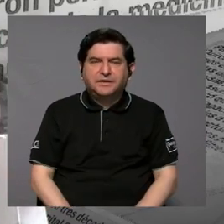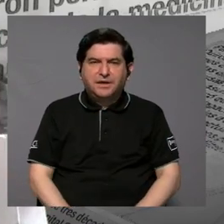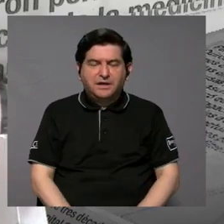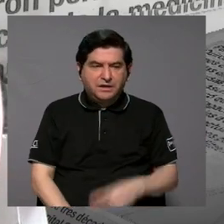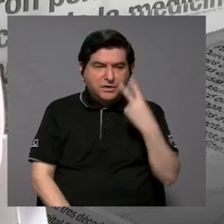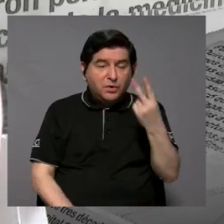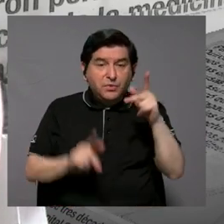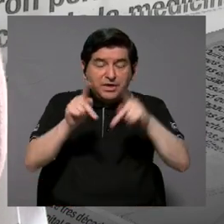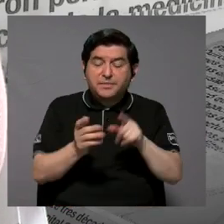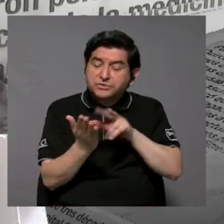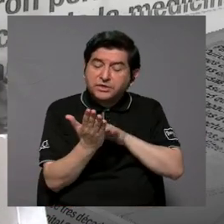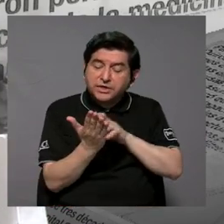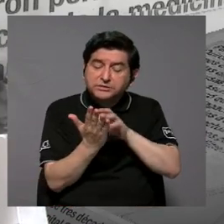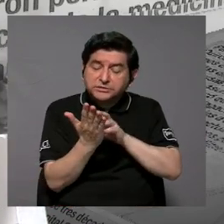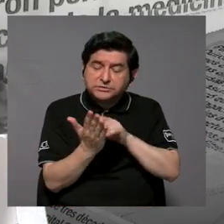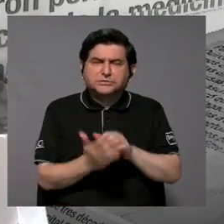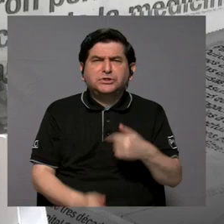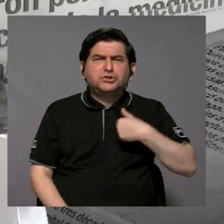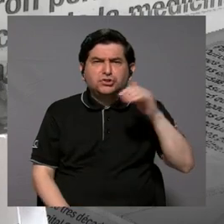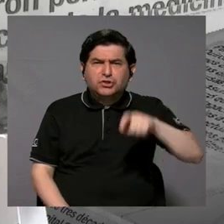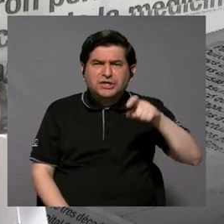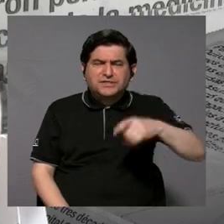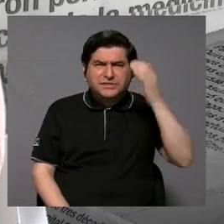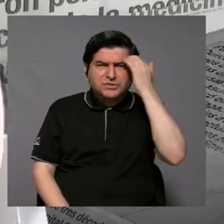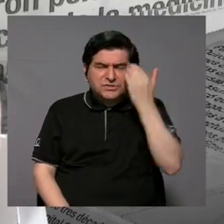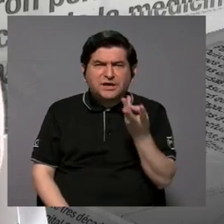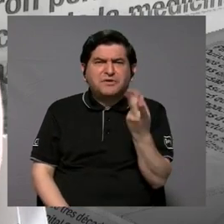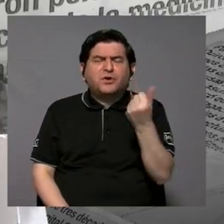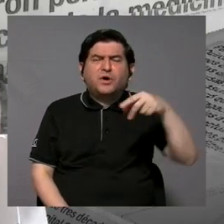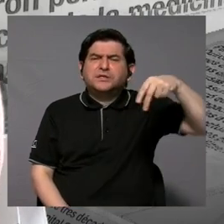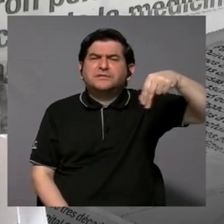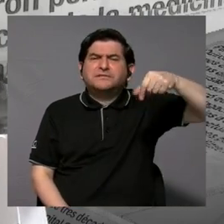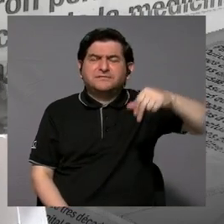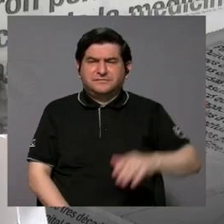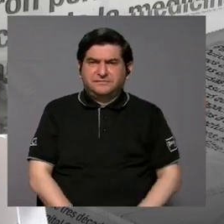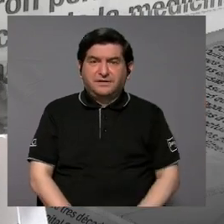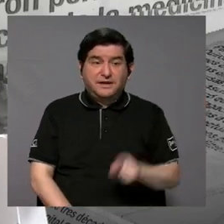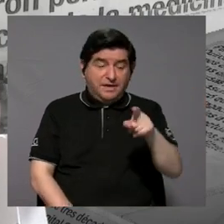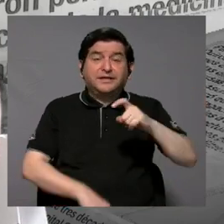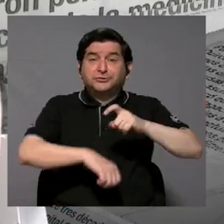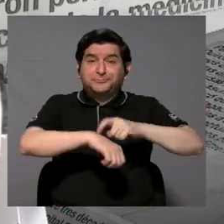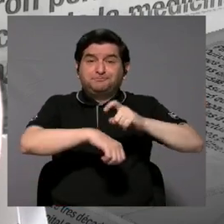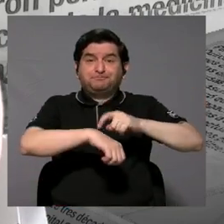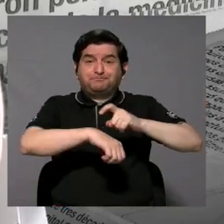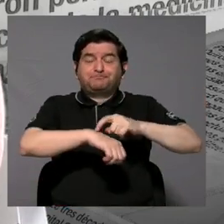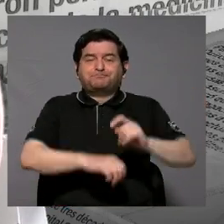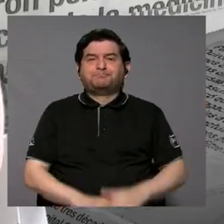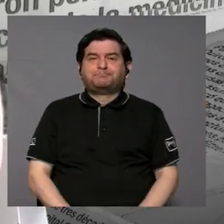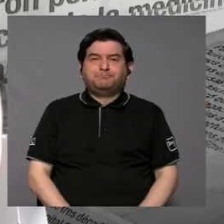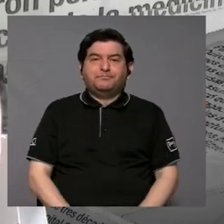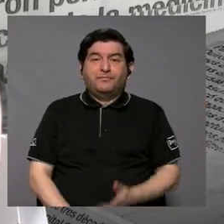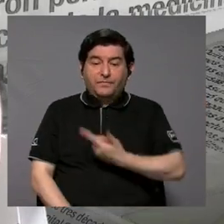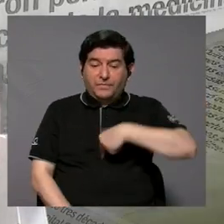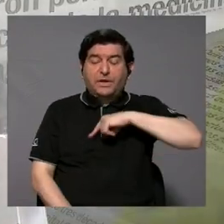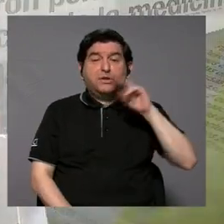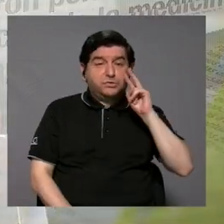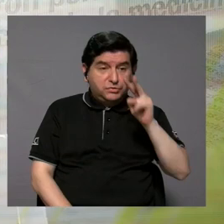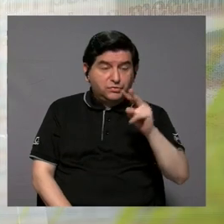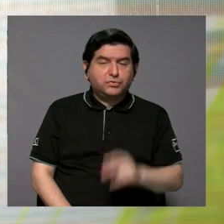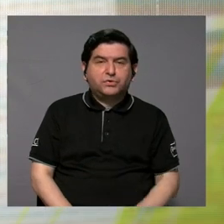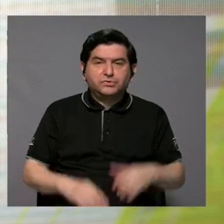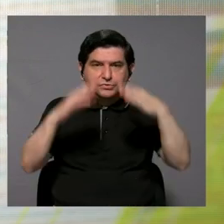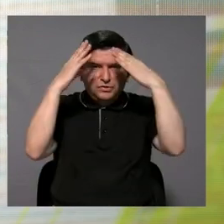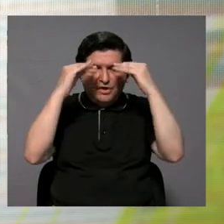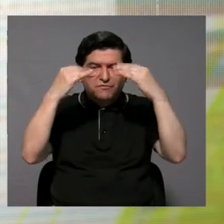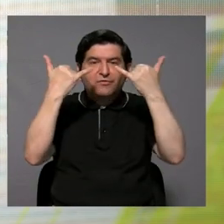gente con la calculadora ahí, necesito saber cuánto sodio tiene, ¿verdad? Entonces todo eso es tiempo. Eso es lo que hemos visto, la información